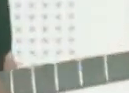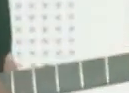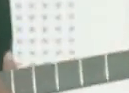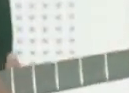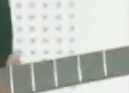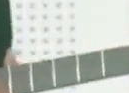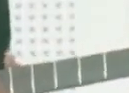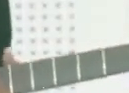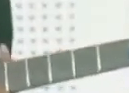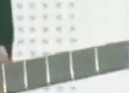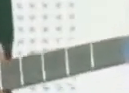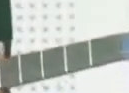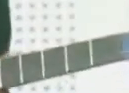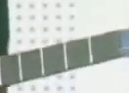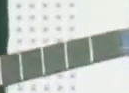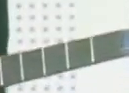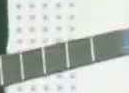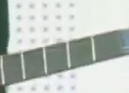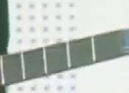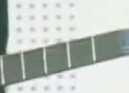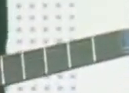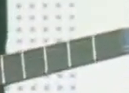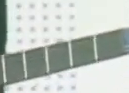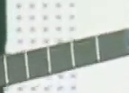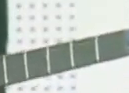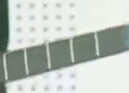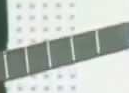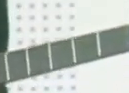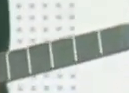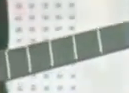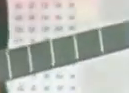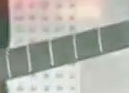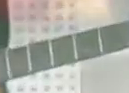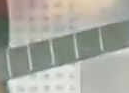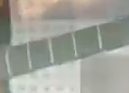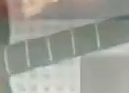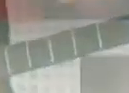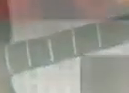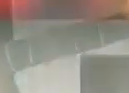fue un momentico a la misa.